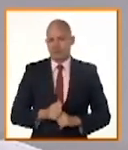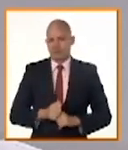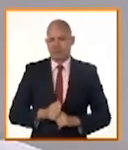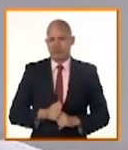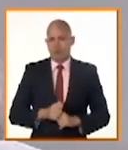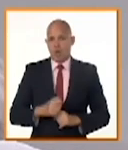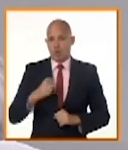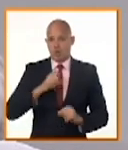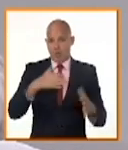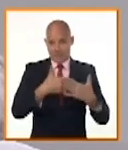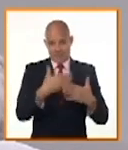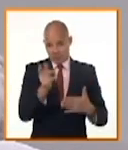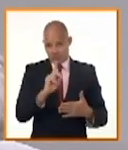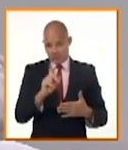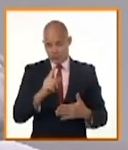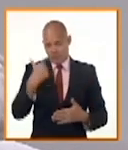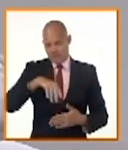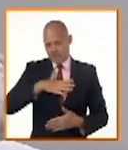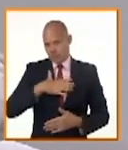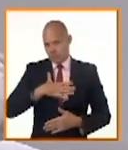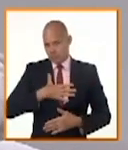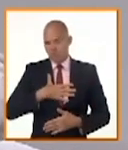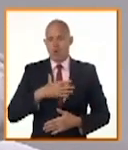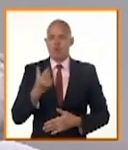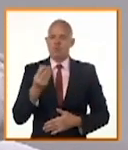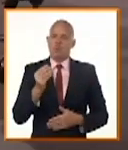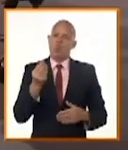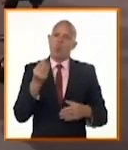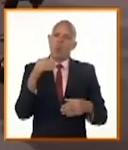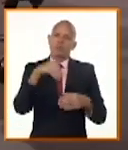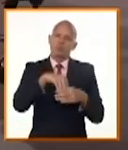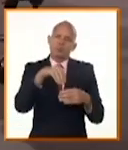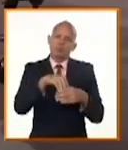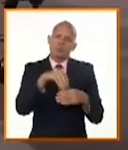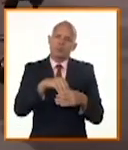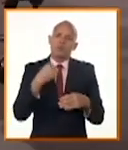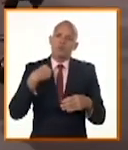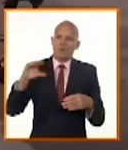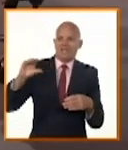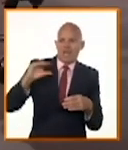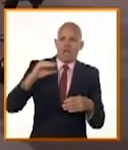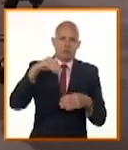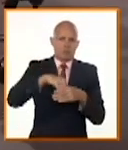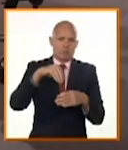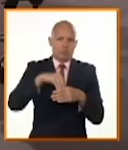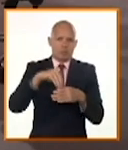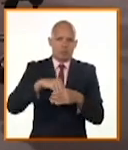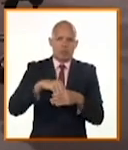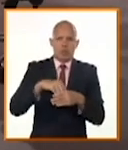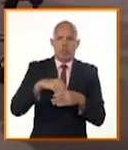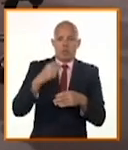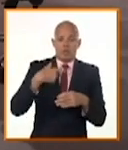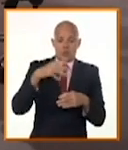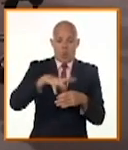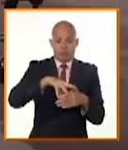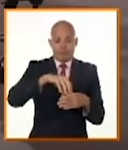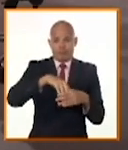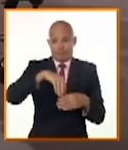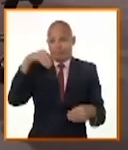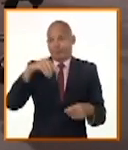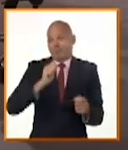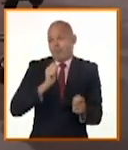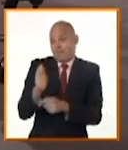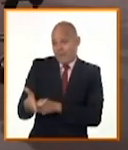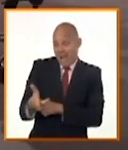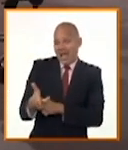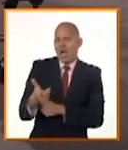superen los 80.000 en cada una de esas operaciones en este caso también hay preguntas que tienen que ver con el tema por supuesto la